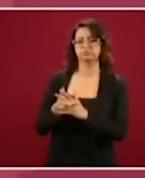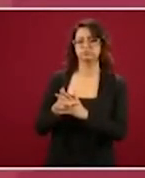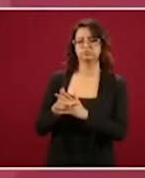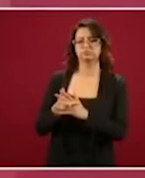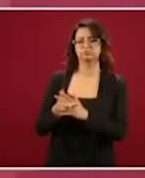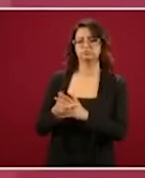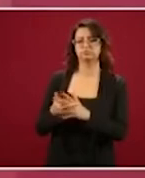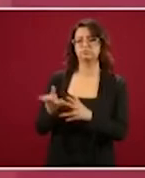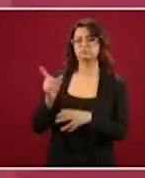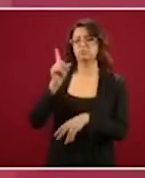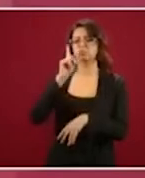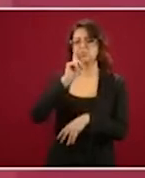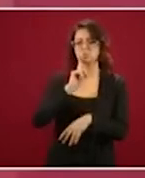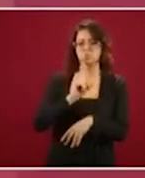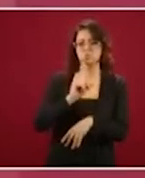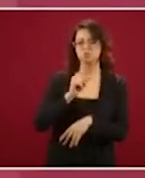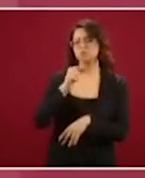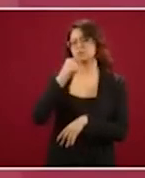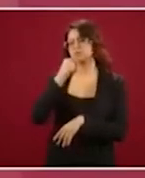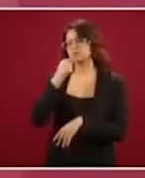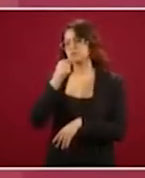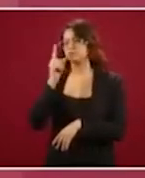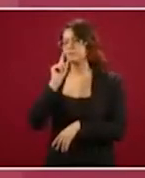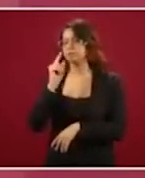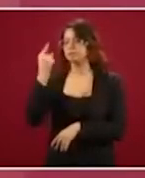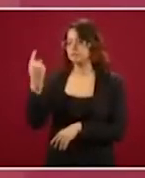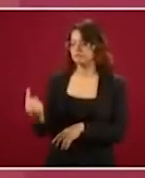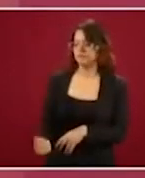una mujer, una niña que